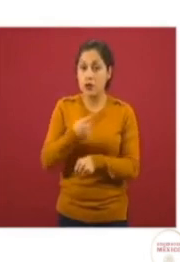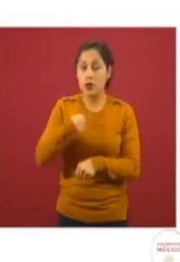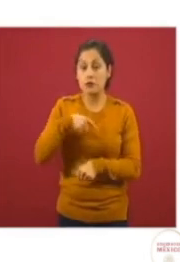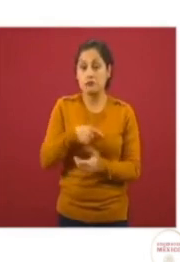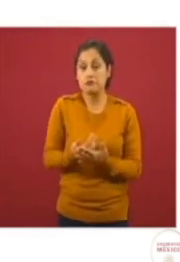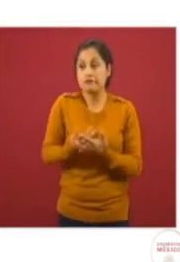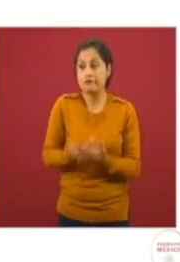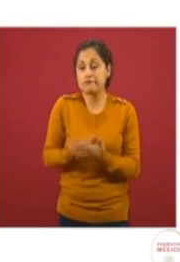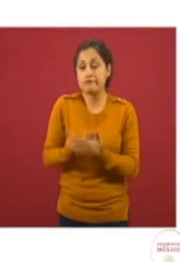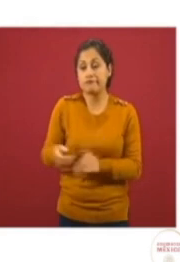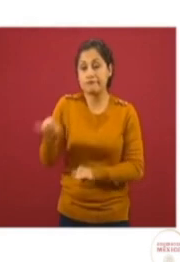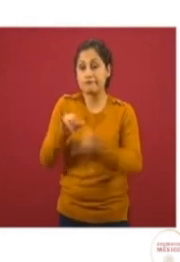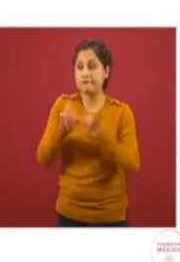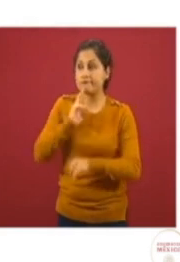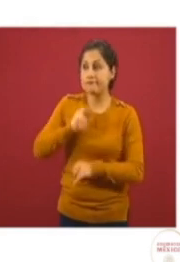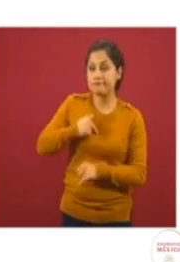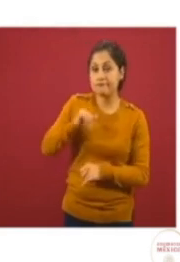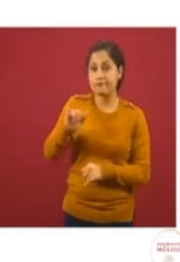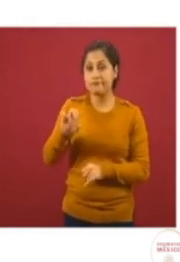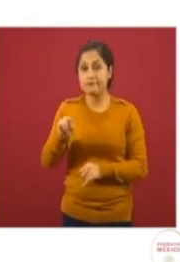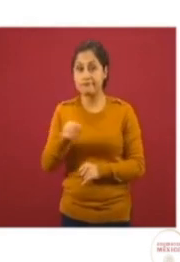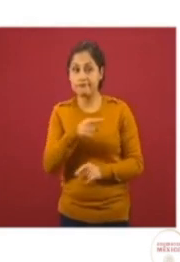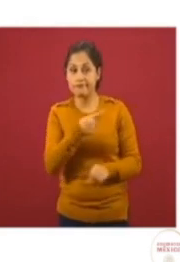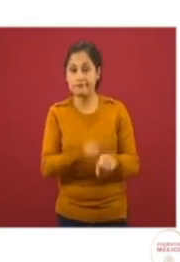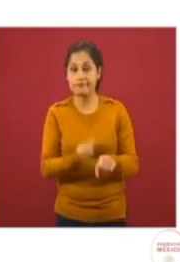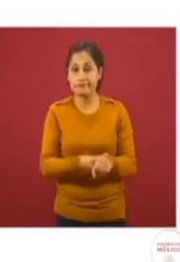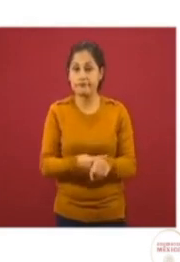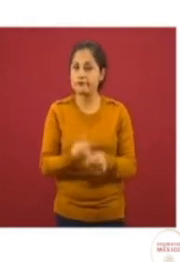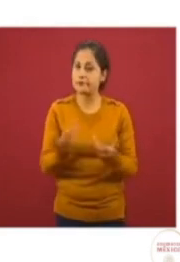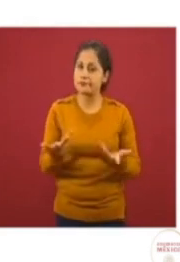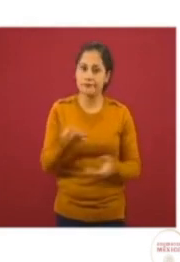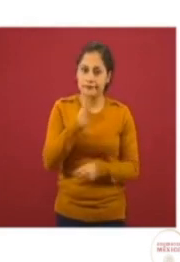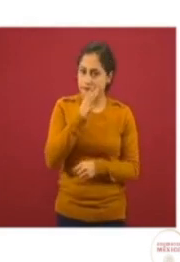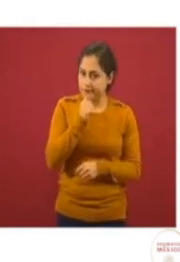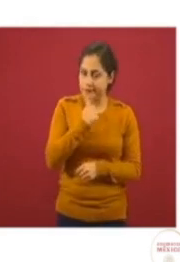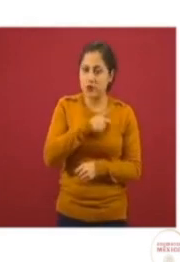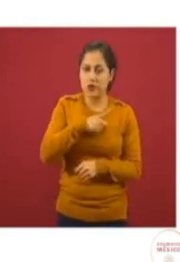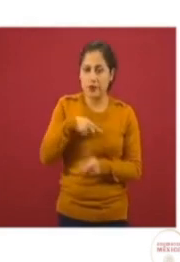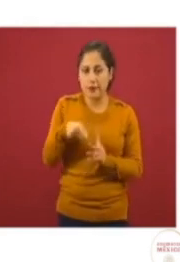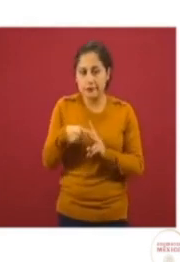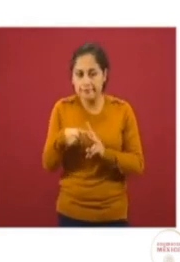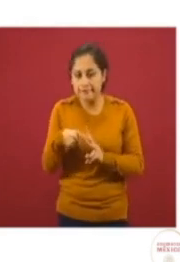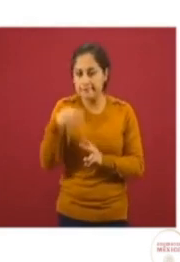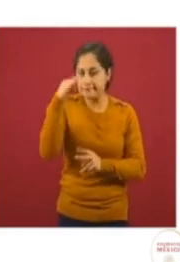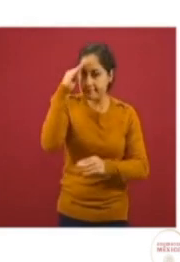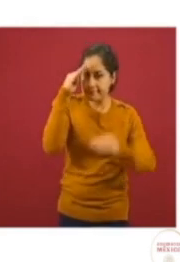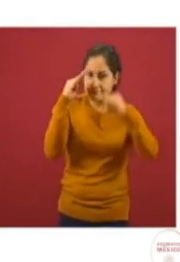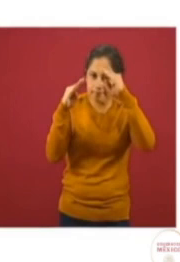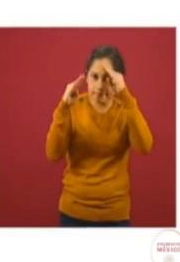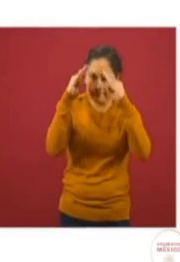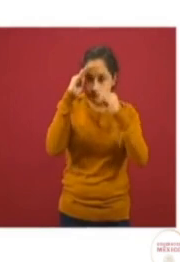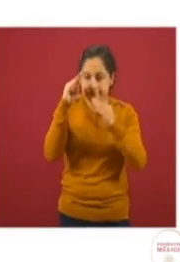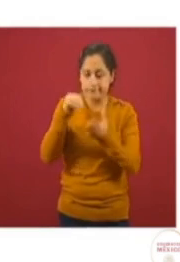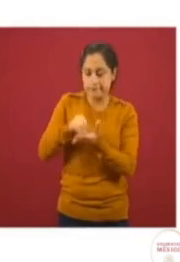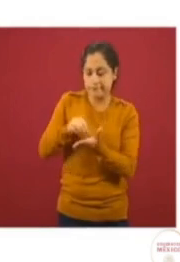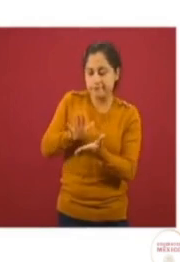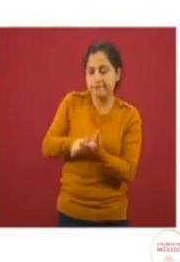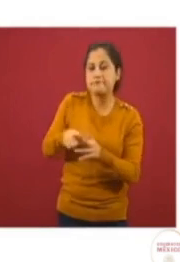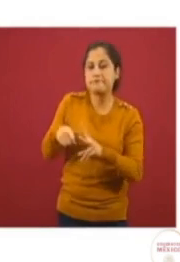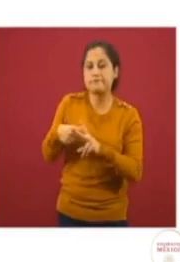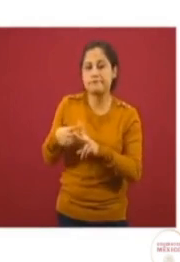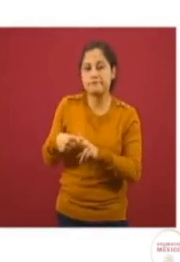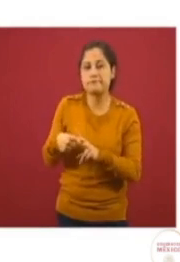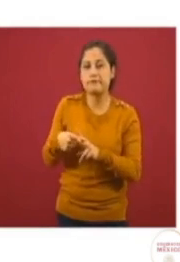del laboratorio. Y esto es importante porque nos permite una gran sensibilidad en el